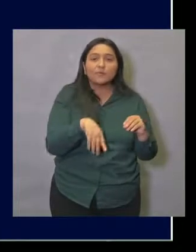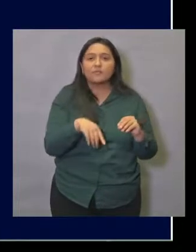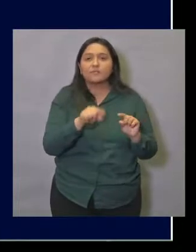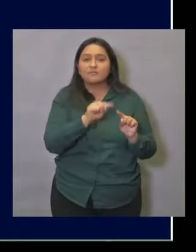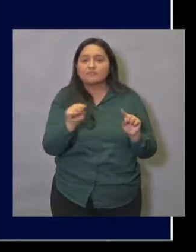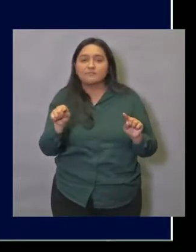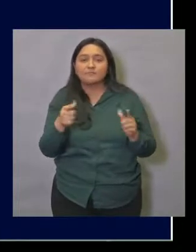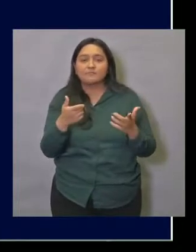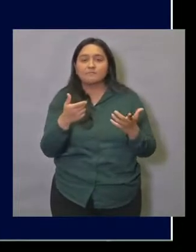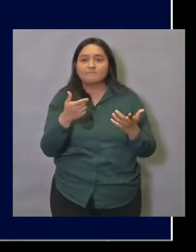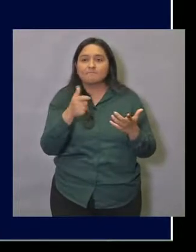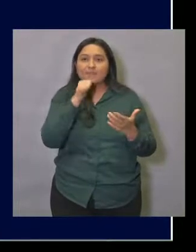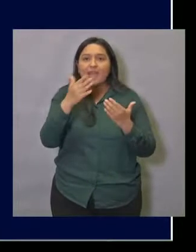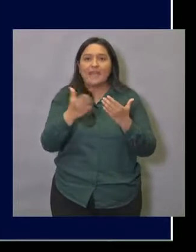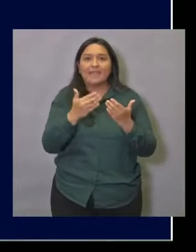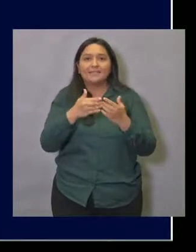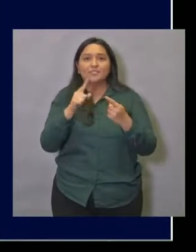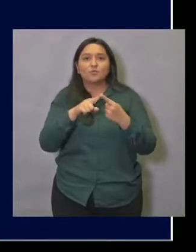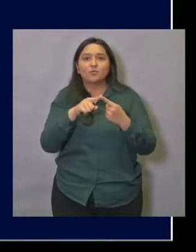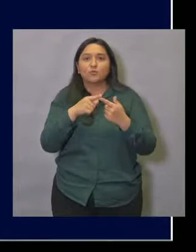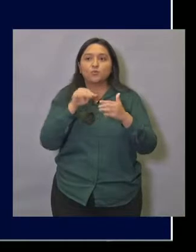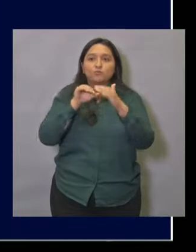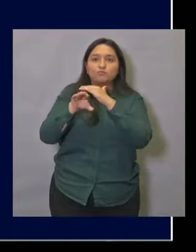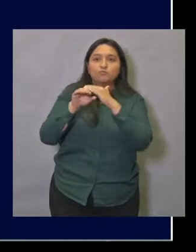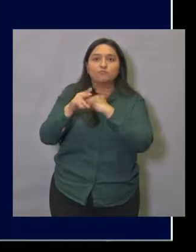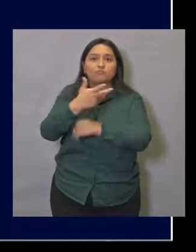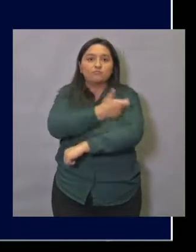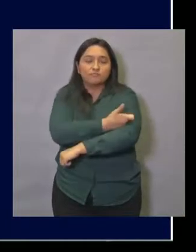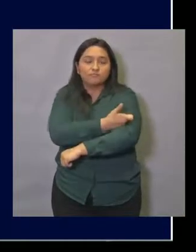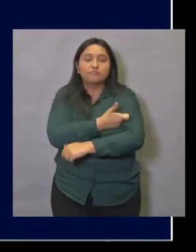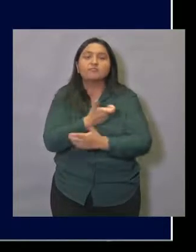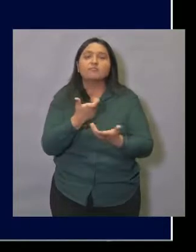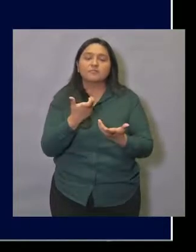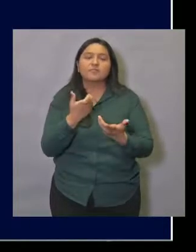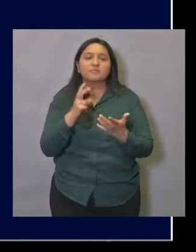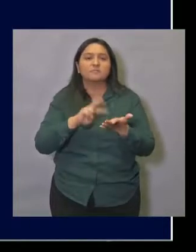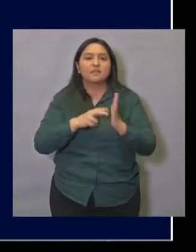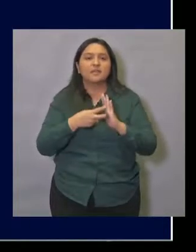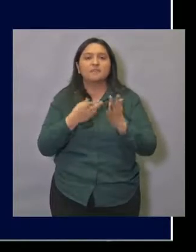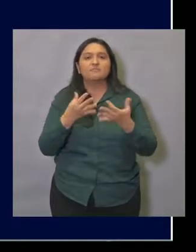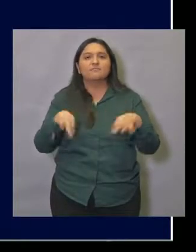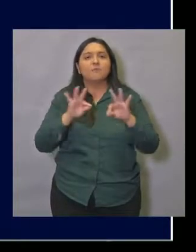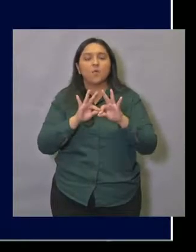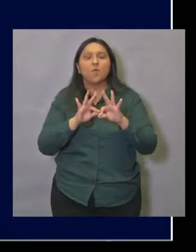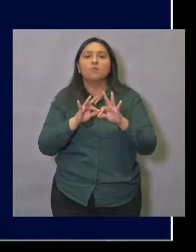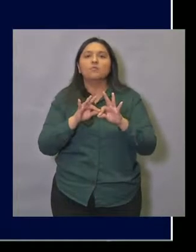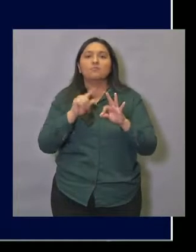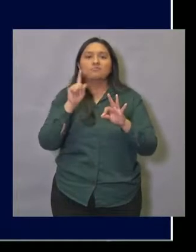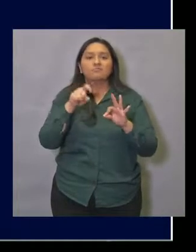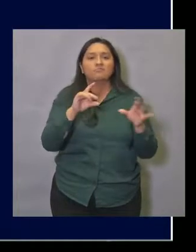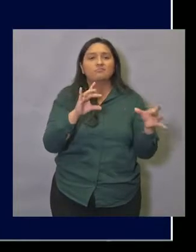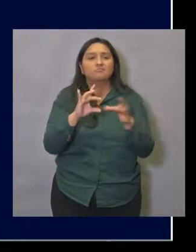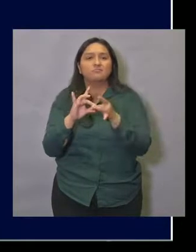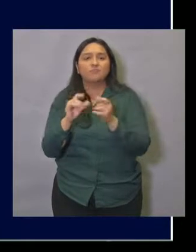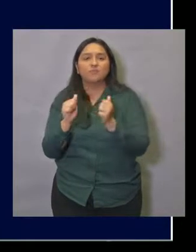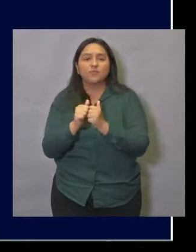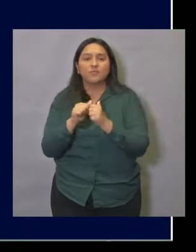puede llegar fácilmente. Por lo tanto, será necesario no solo asociarse con organizaciones